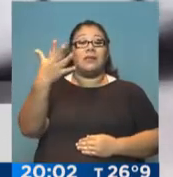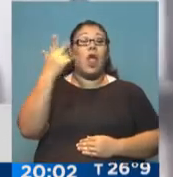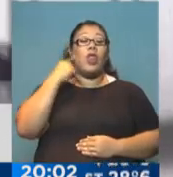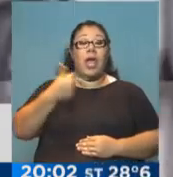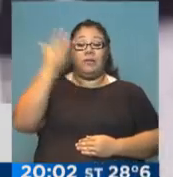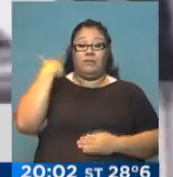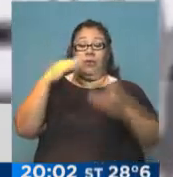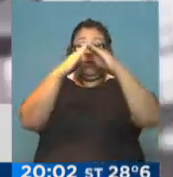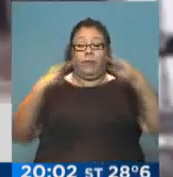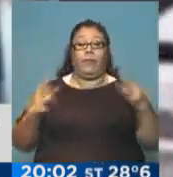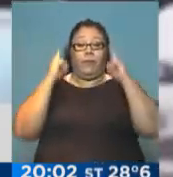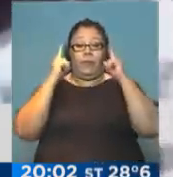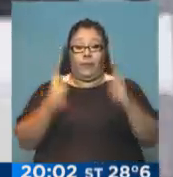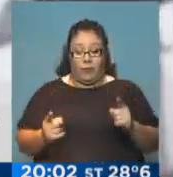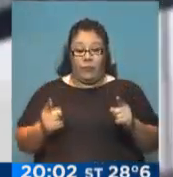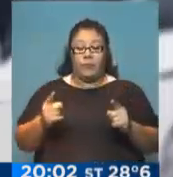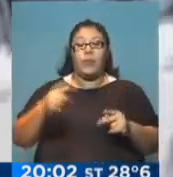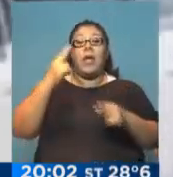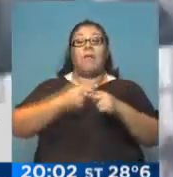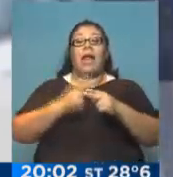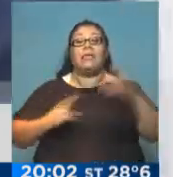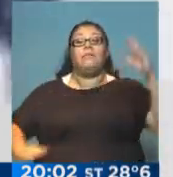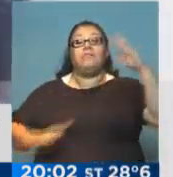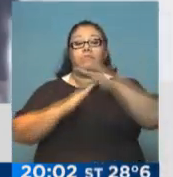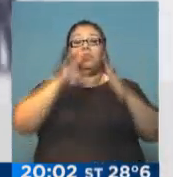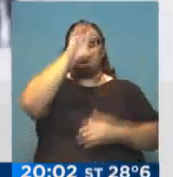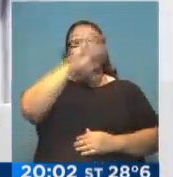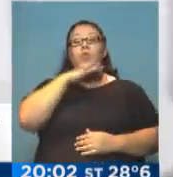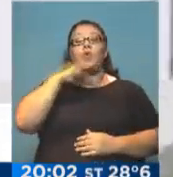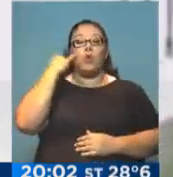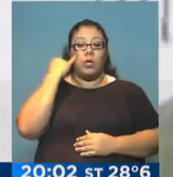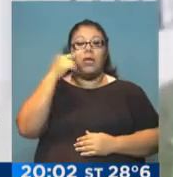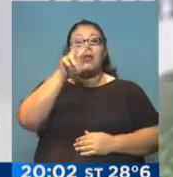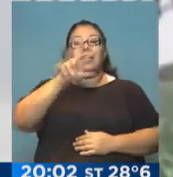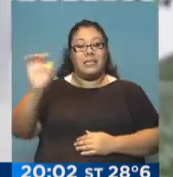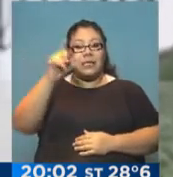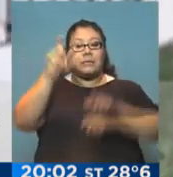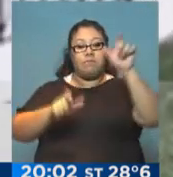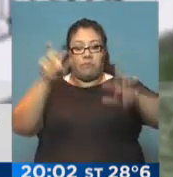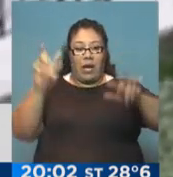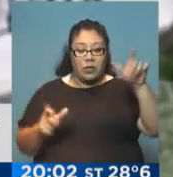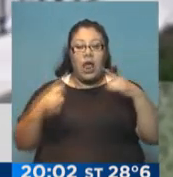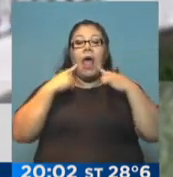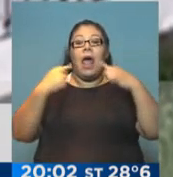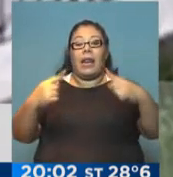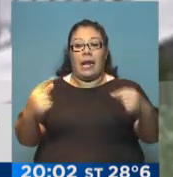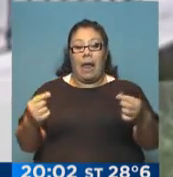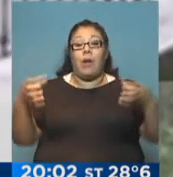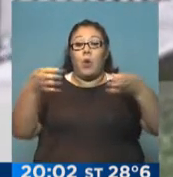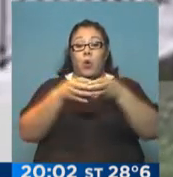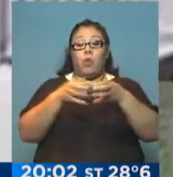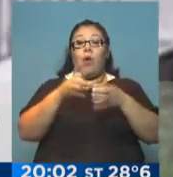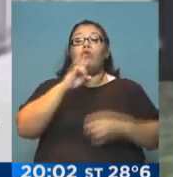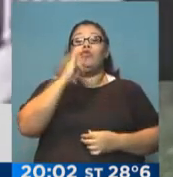40 carpas en la plaza principal de San Salvador de Jujuy, 300 personas. El reclamo de las organizaciones